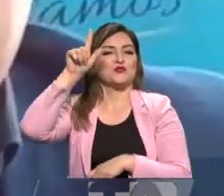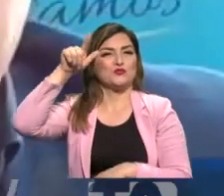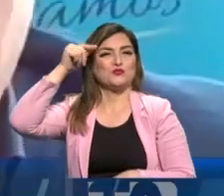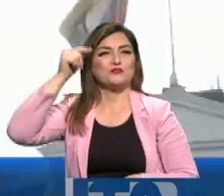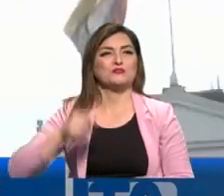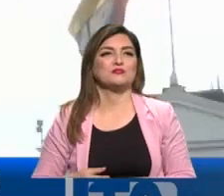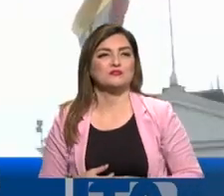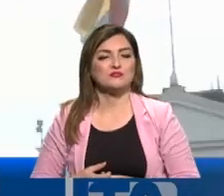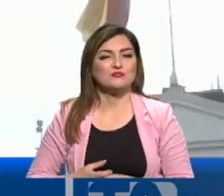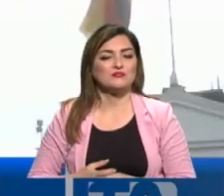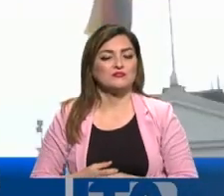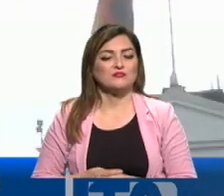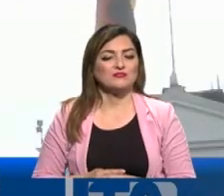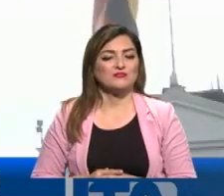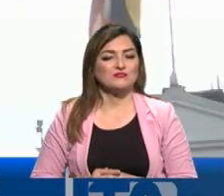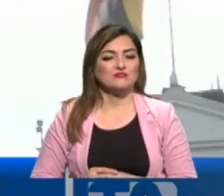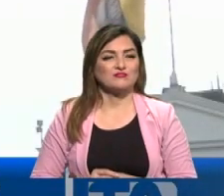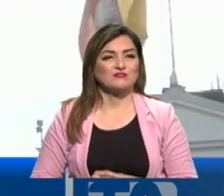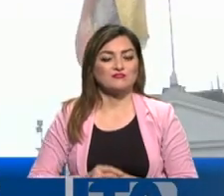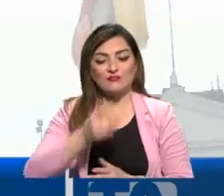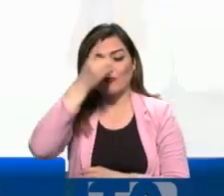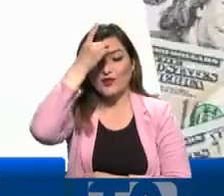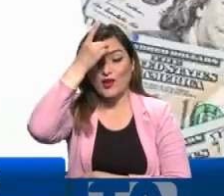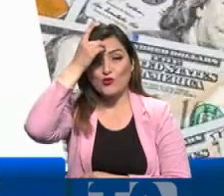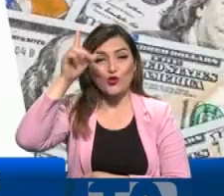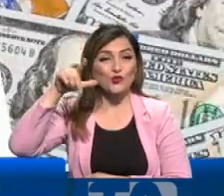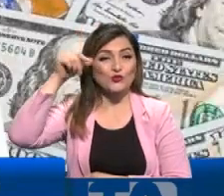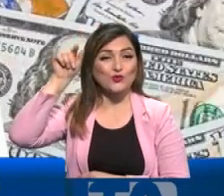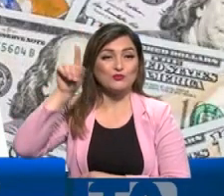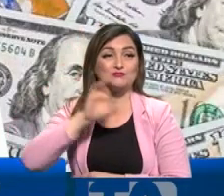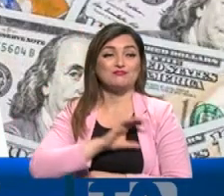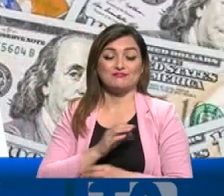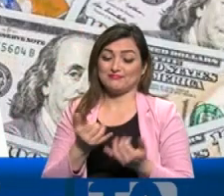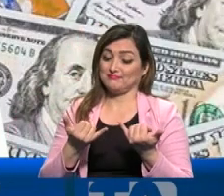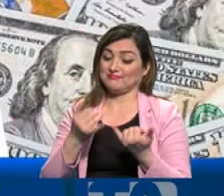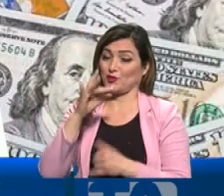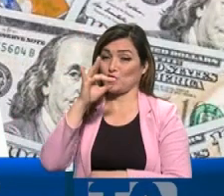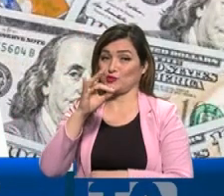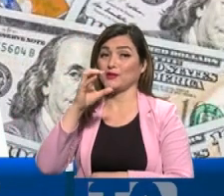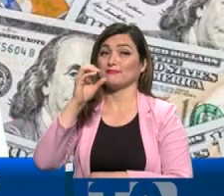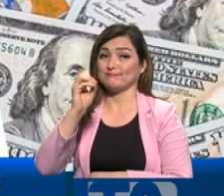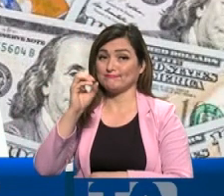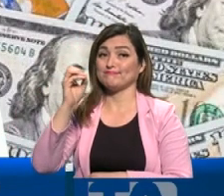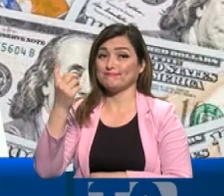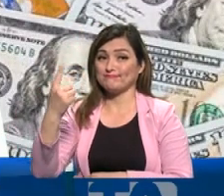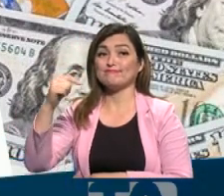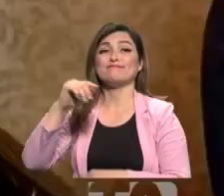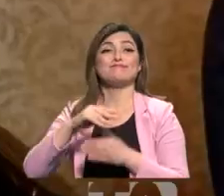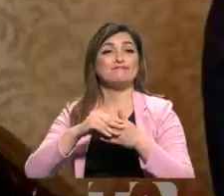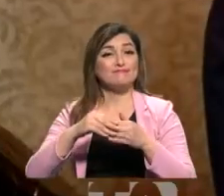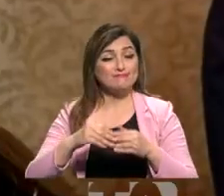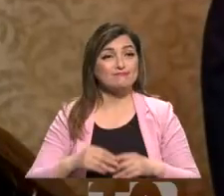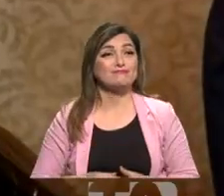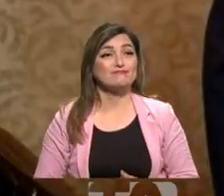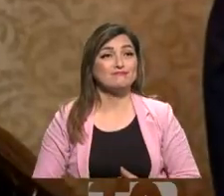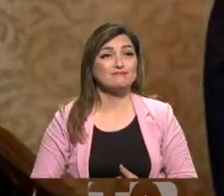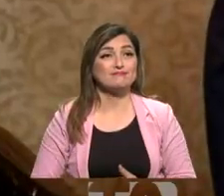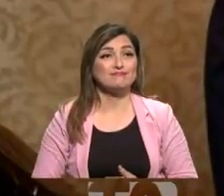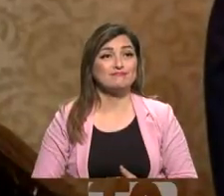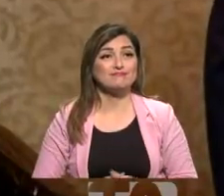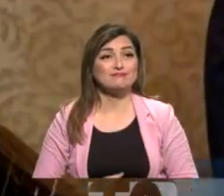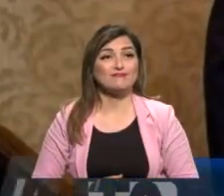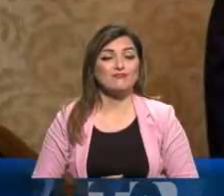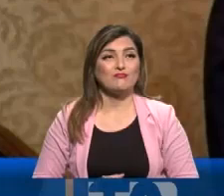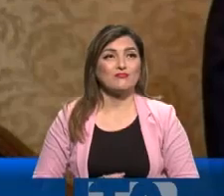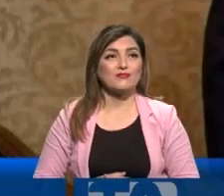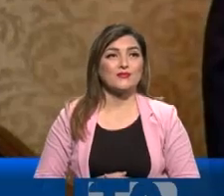gobierno central. Solo por este concepto, la deuda del Estado con los municipios asciende a 800 millones de dólares. Solo en nuestro